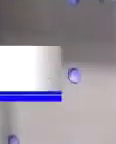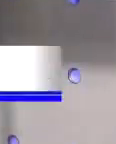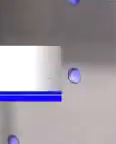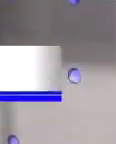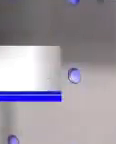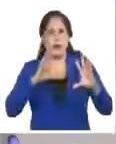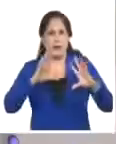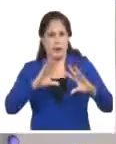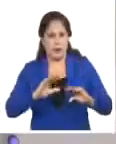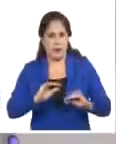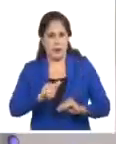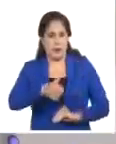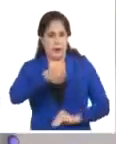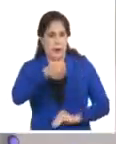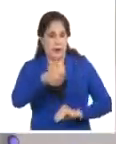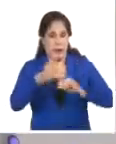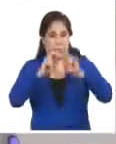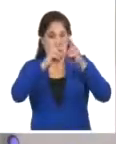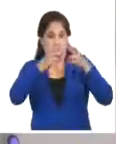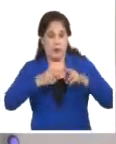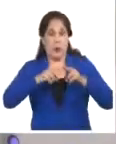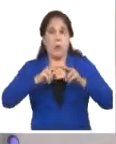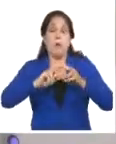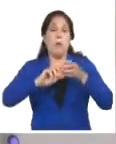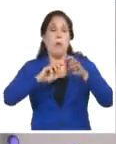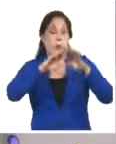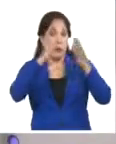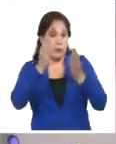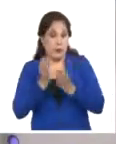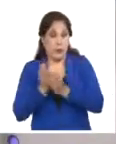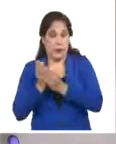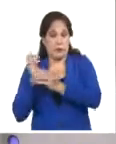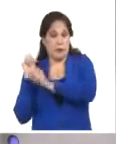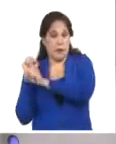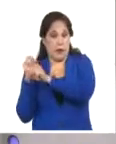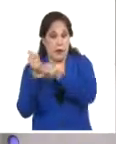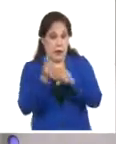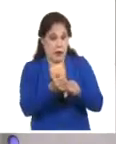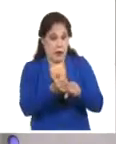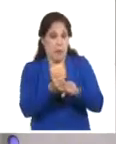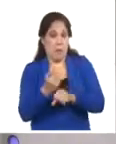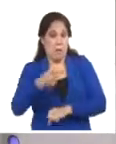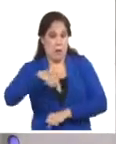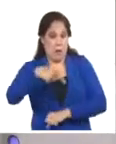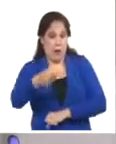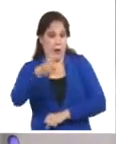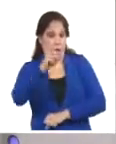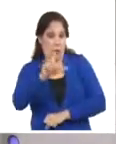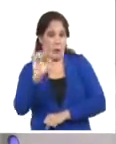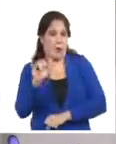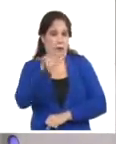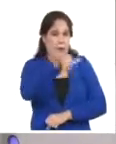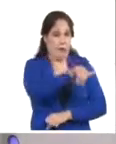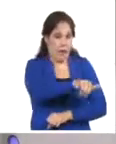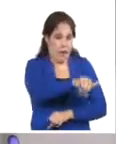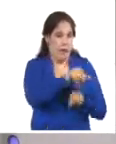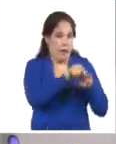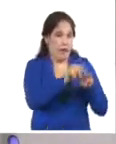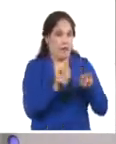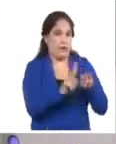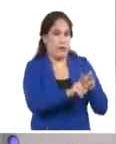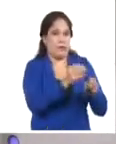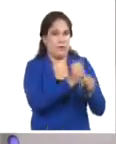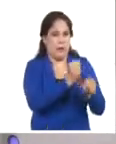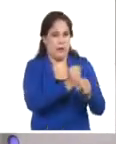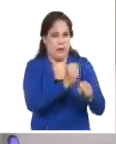Buenas noches. El presidente de la Confederación Mundial de Béisbol Softball, Ricardo Fracari, arribará mañana lunes a nuestro país para una visita de